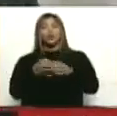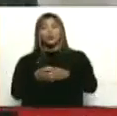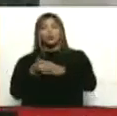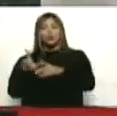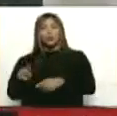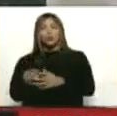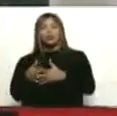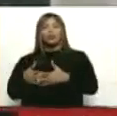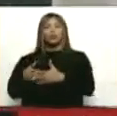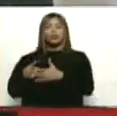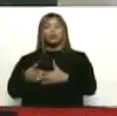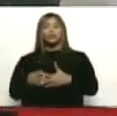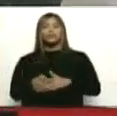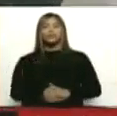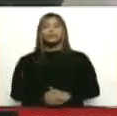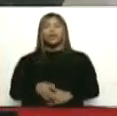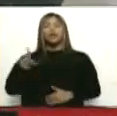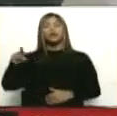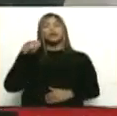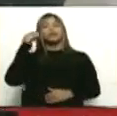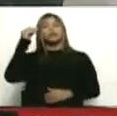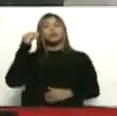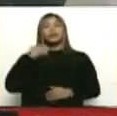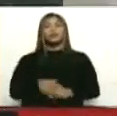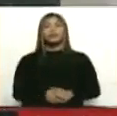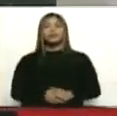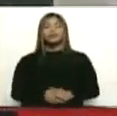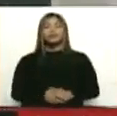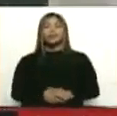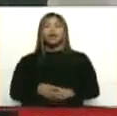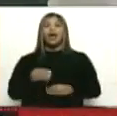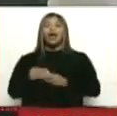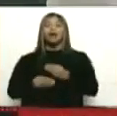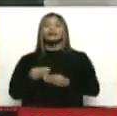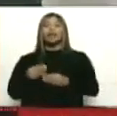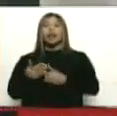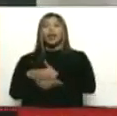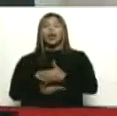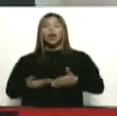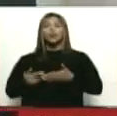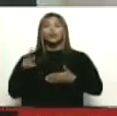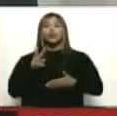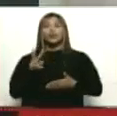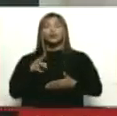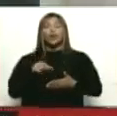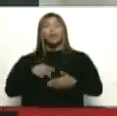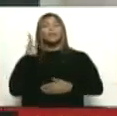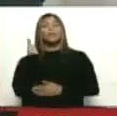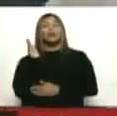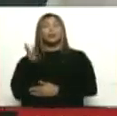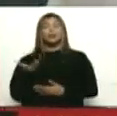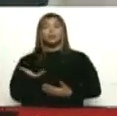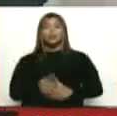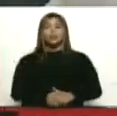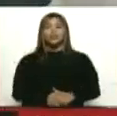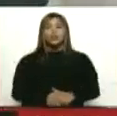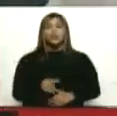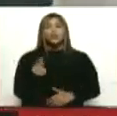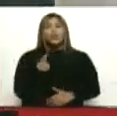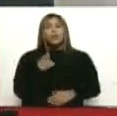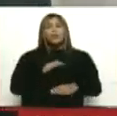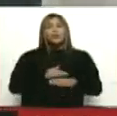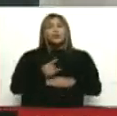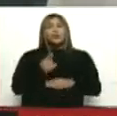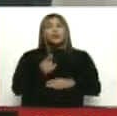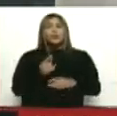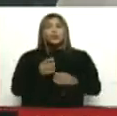personas, empresas, de que consideren que hacer negocios con Venezuela es un alto riesgo. Entonces, solamente porque una entidad,